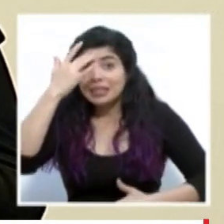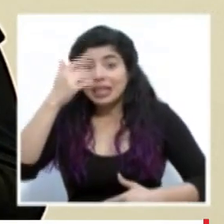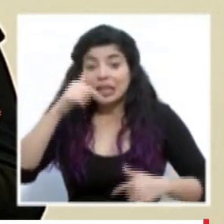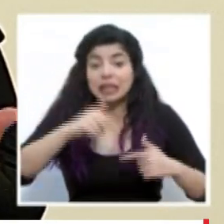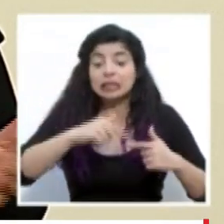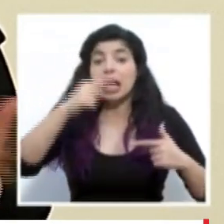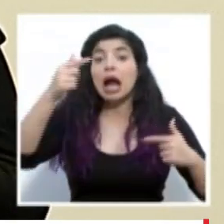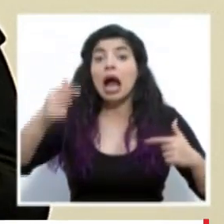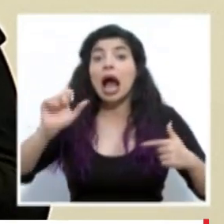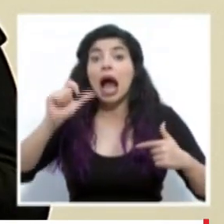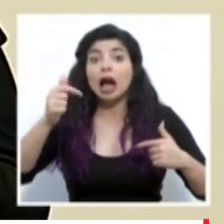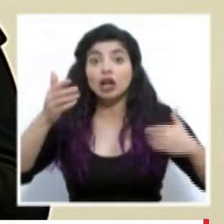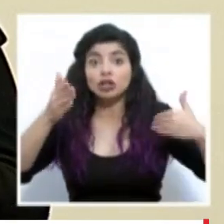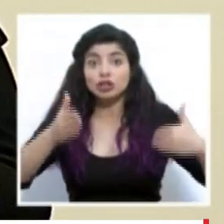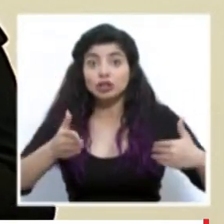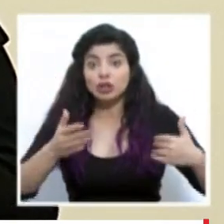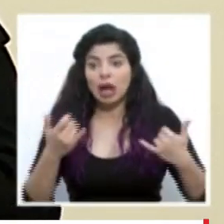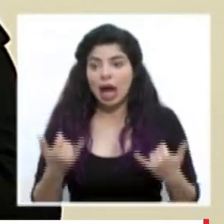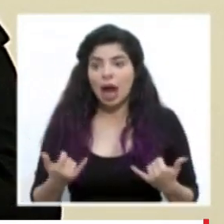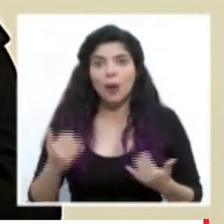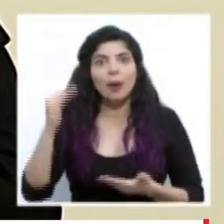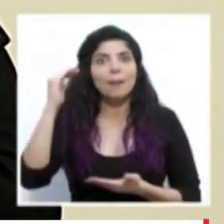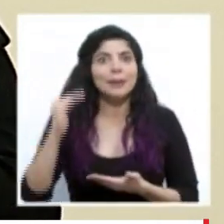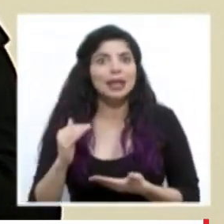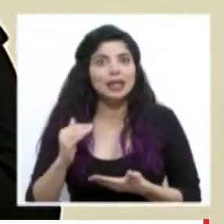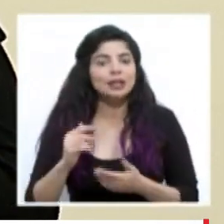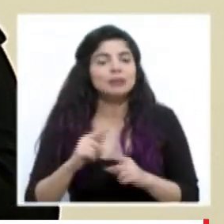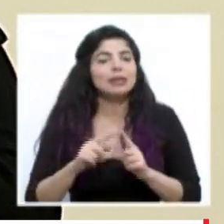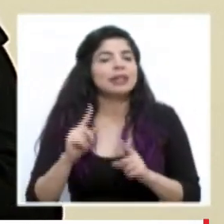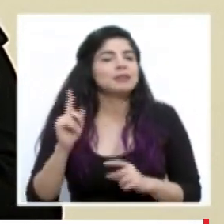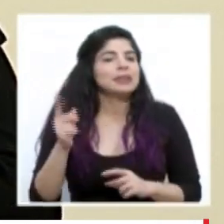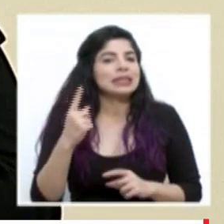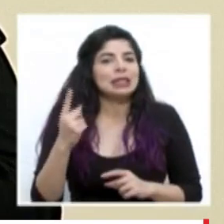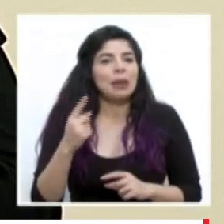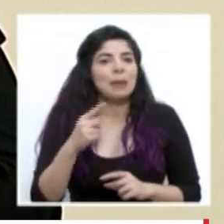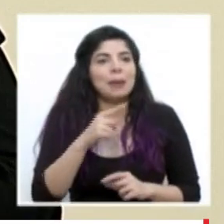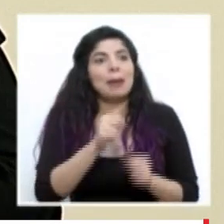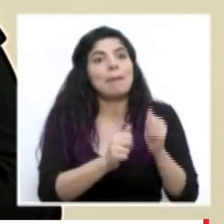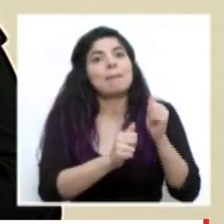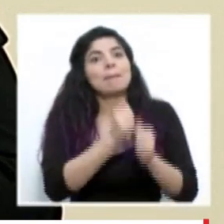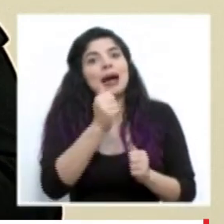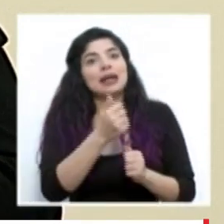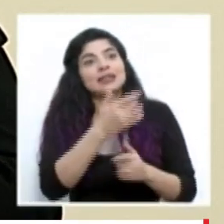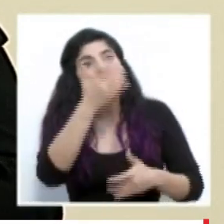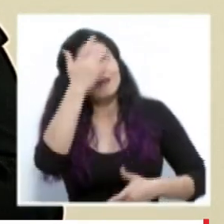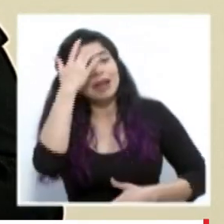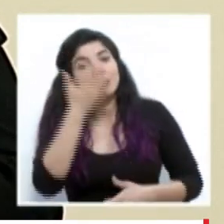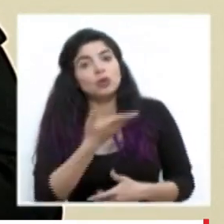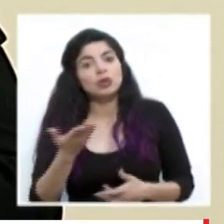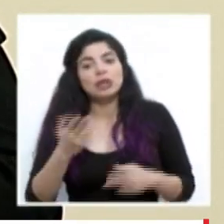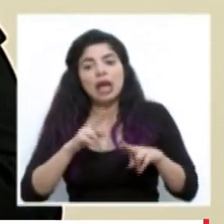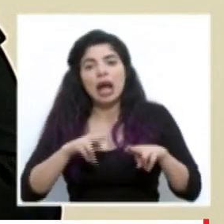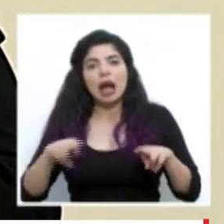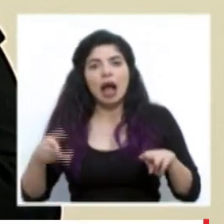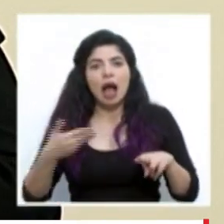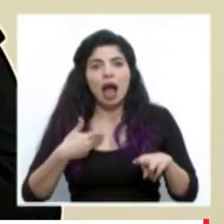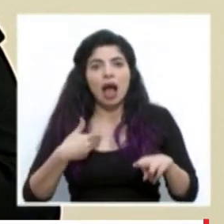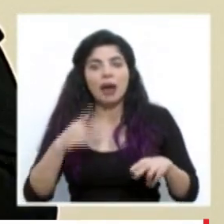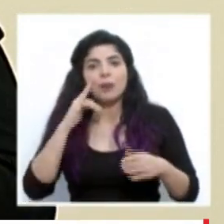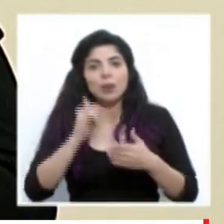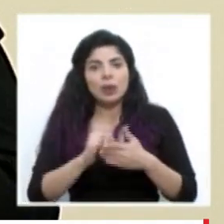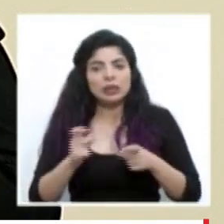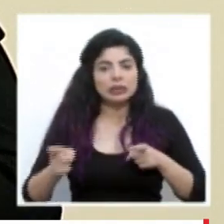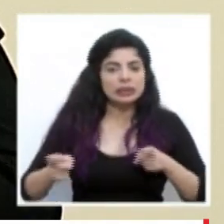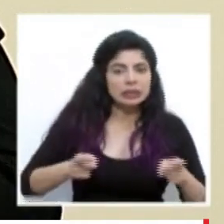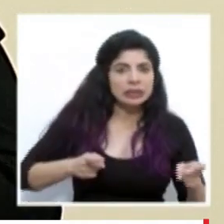a agosto, el número que se espera ha sido menos, pero siempre es más de la capacidad que tenemos. Entonces, por eso tenemos que ir